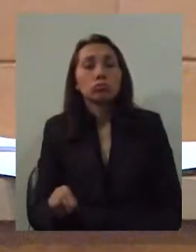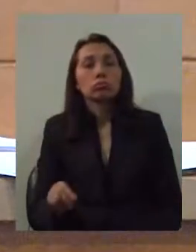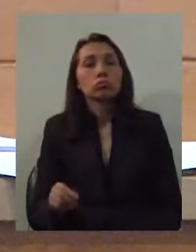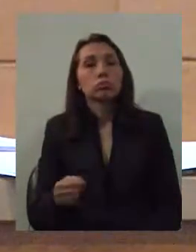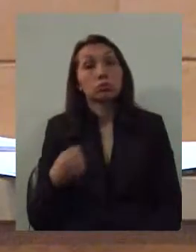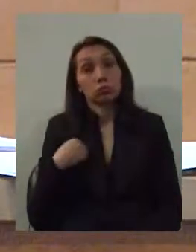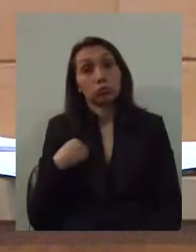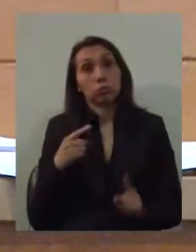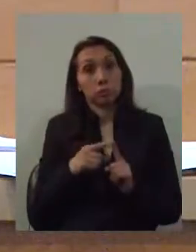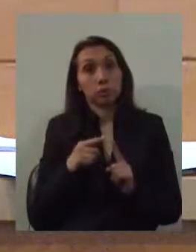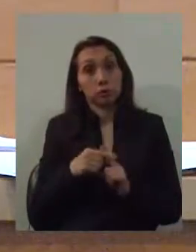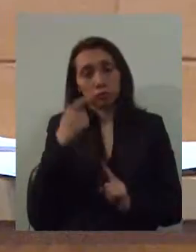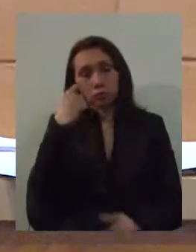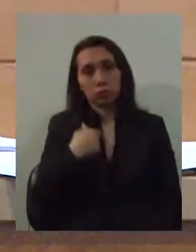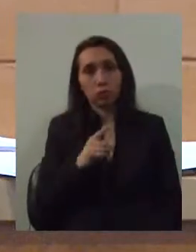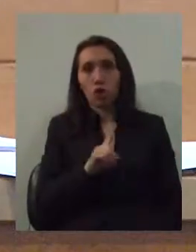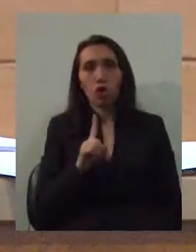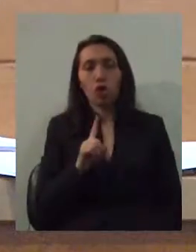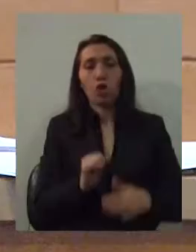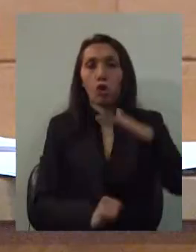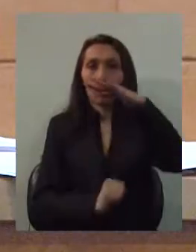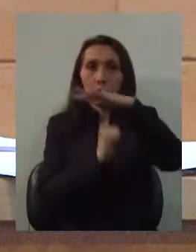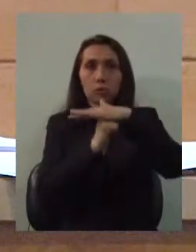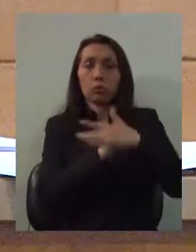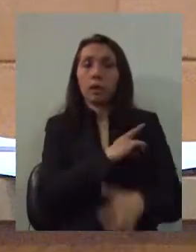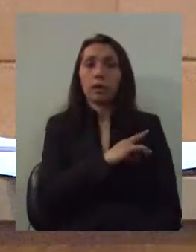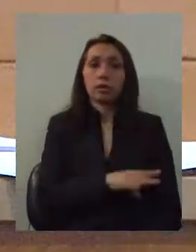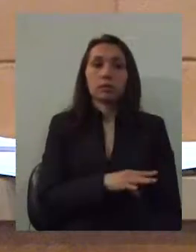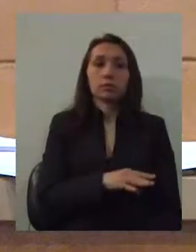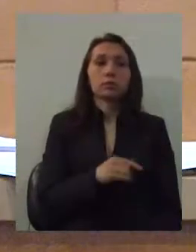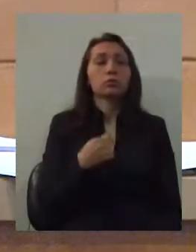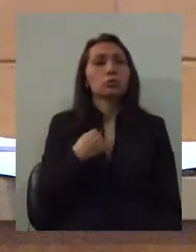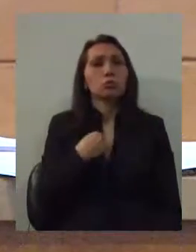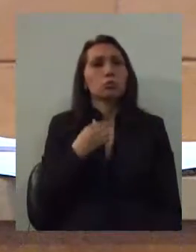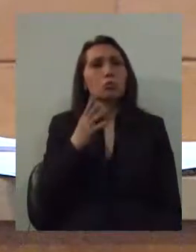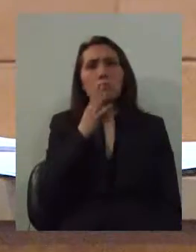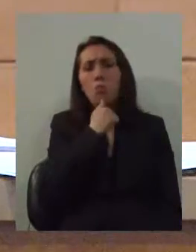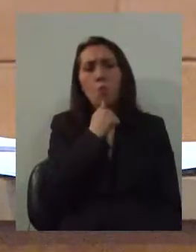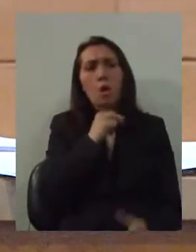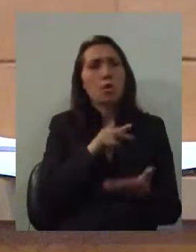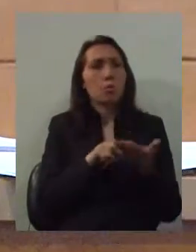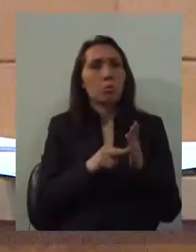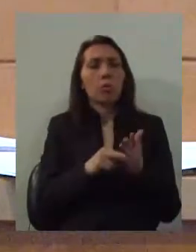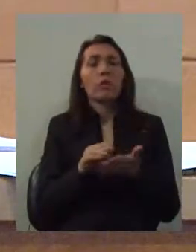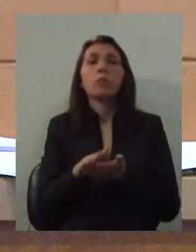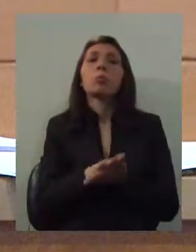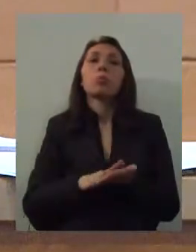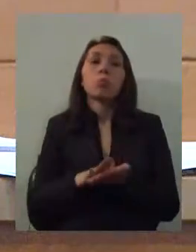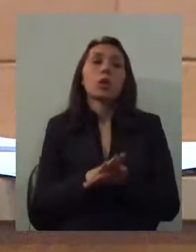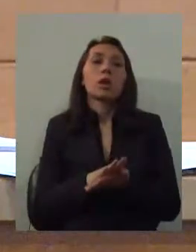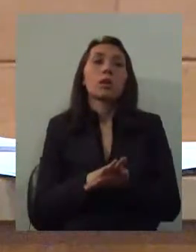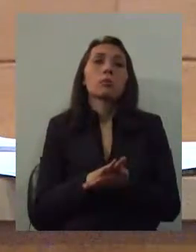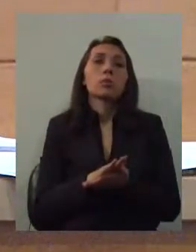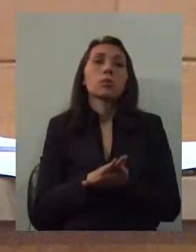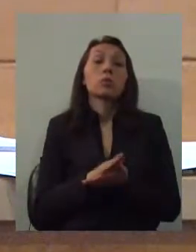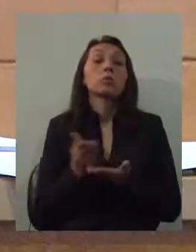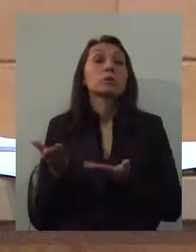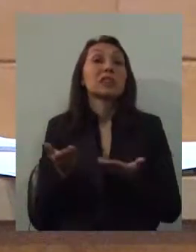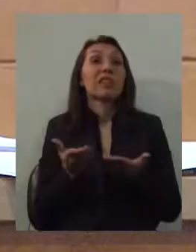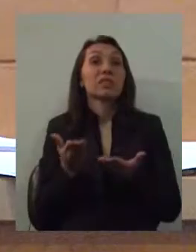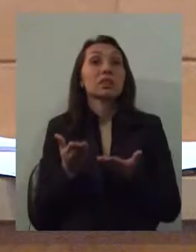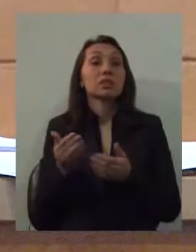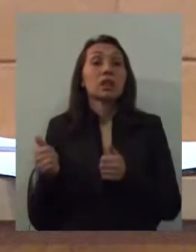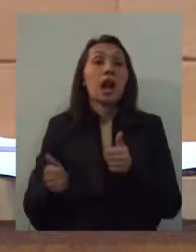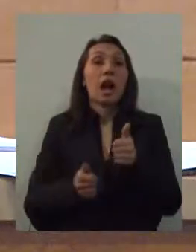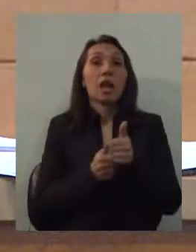personal, hablo a título personal, no de, sí, la Corte Suprema de Chile, yo no tendría inconveniente, por ejemplo, en que un servicio de